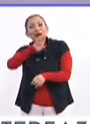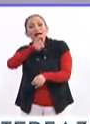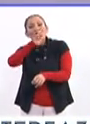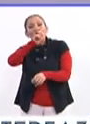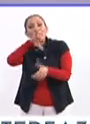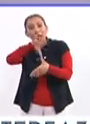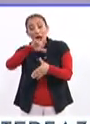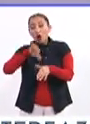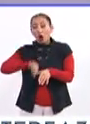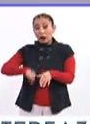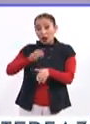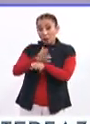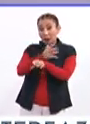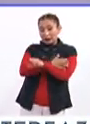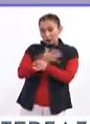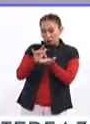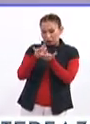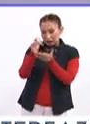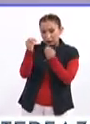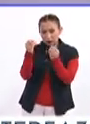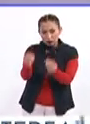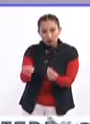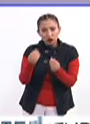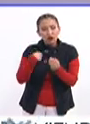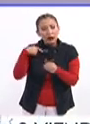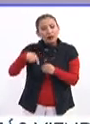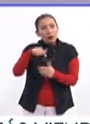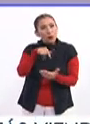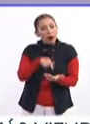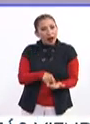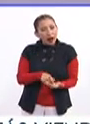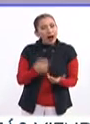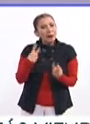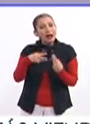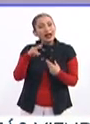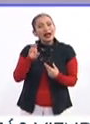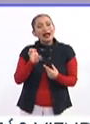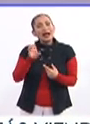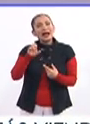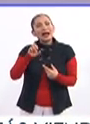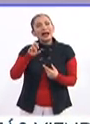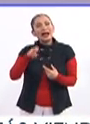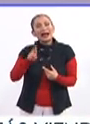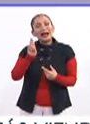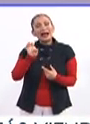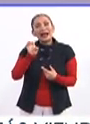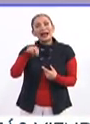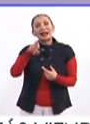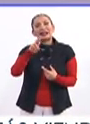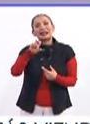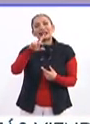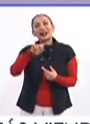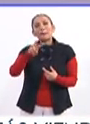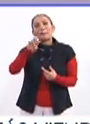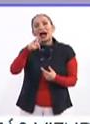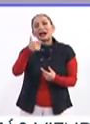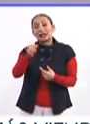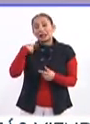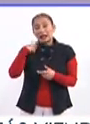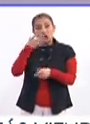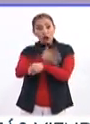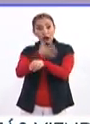eso hoy nos acompaña en el estudio y le agradecemos muchísimo que se encuentre con nosotros Enrique Vargas Flores. Él es coordinador del Espacio